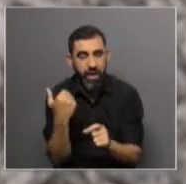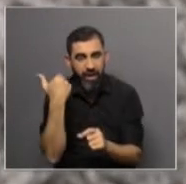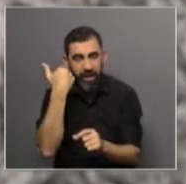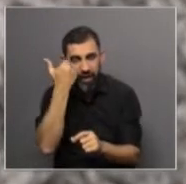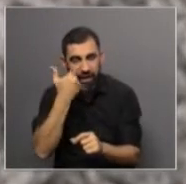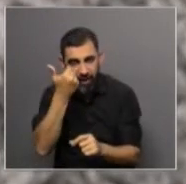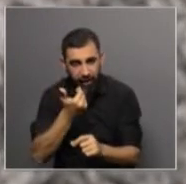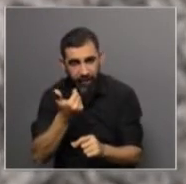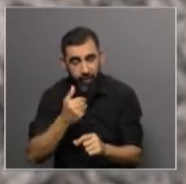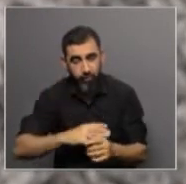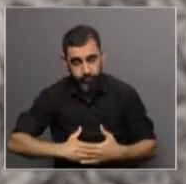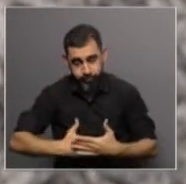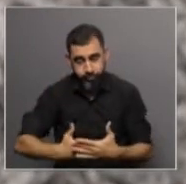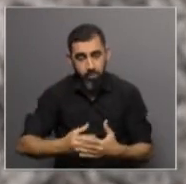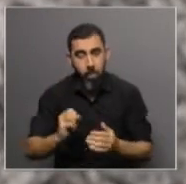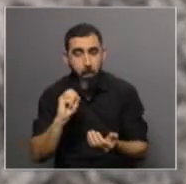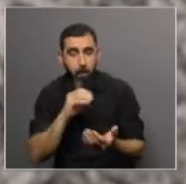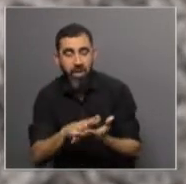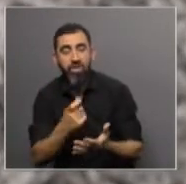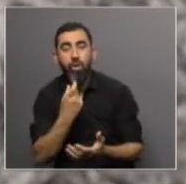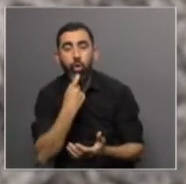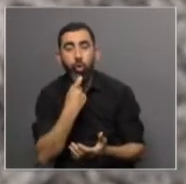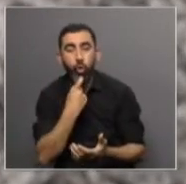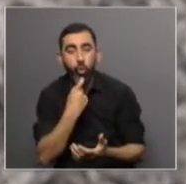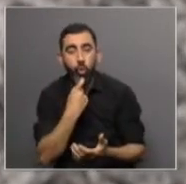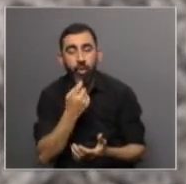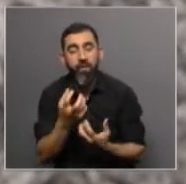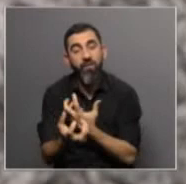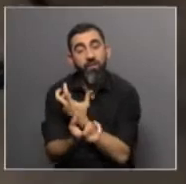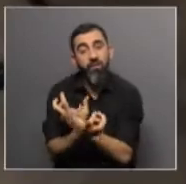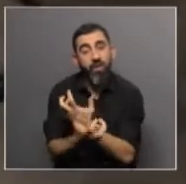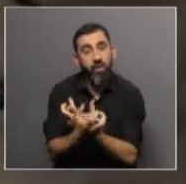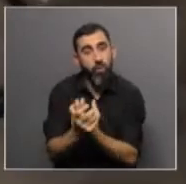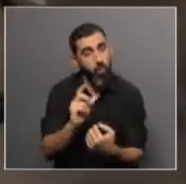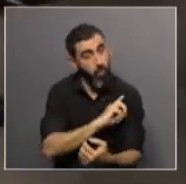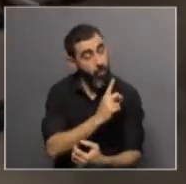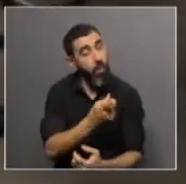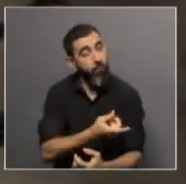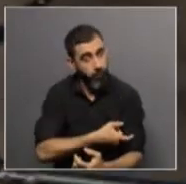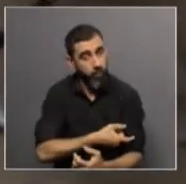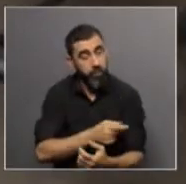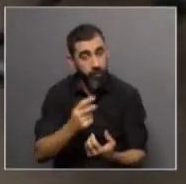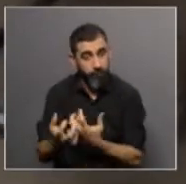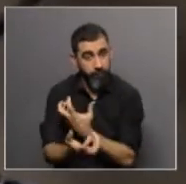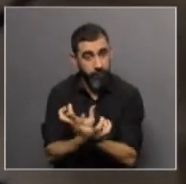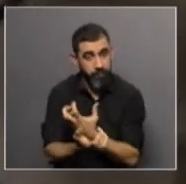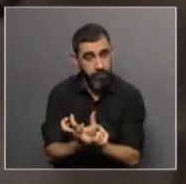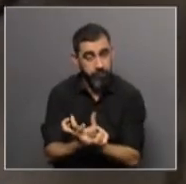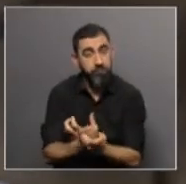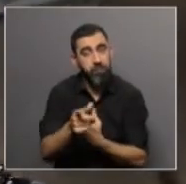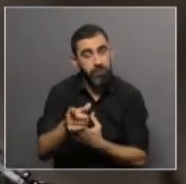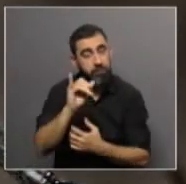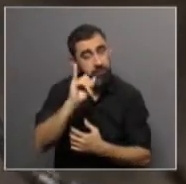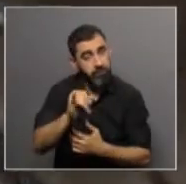que tiene en el vientre una mancha roja y el veneno es más potente, es neurotóxico y bueno, ese